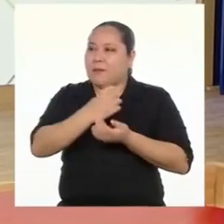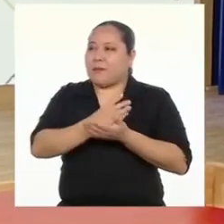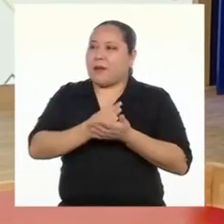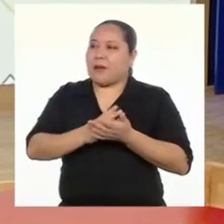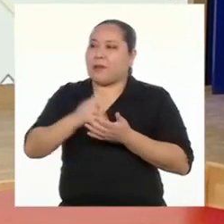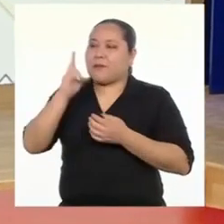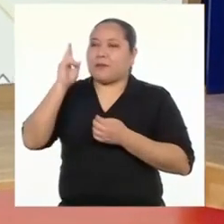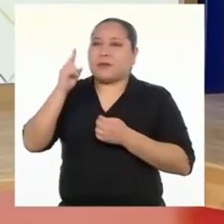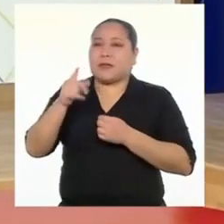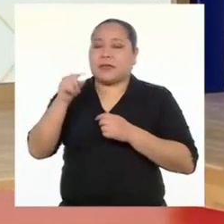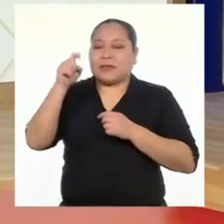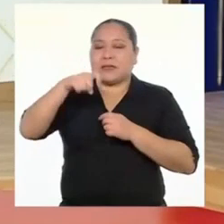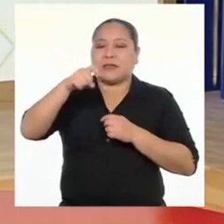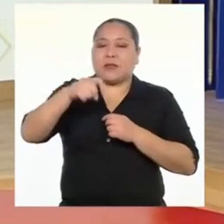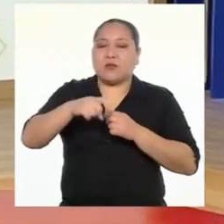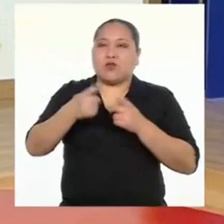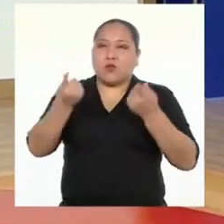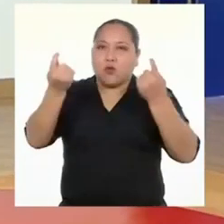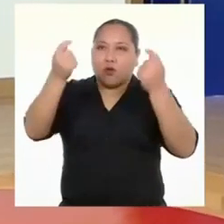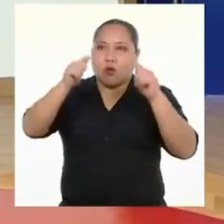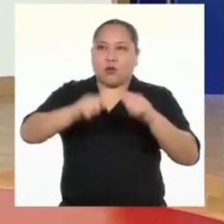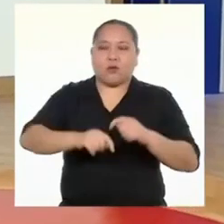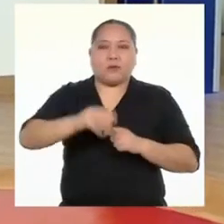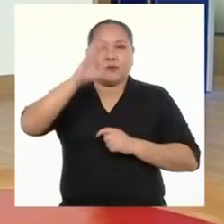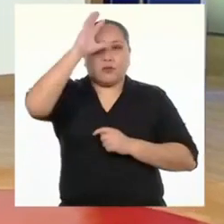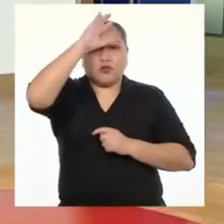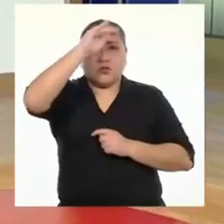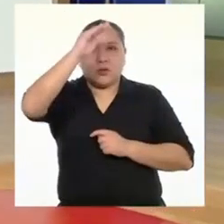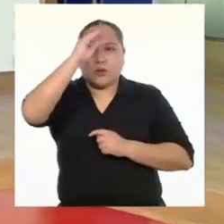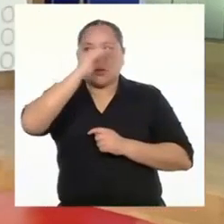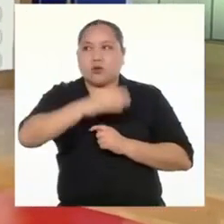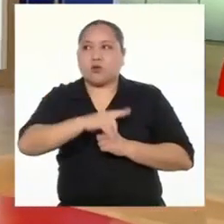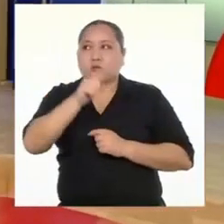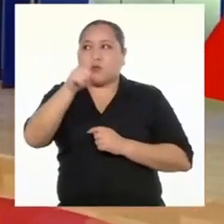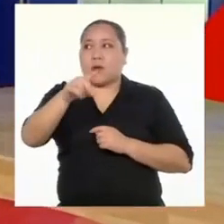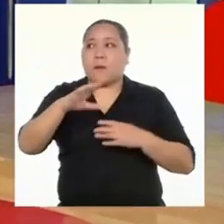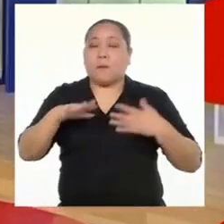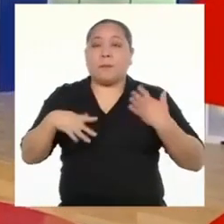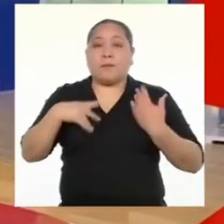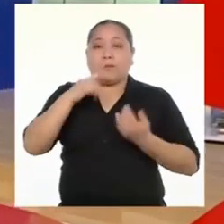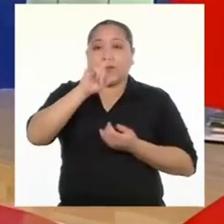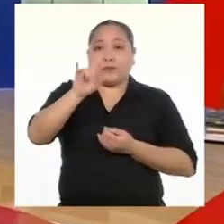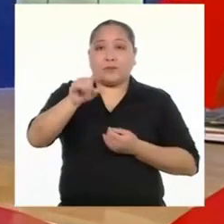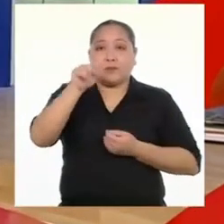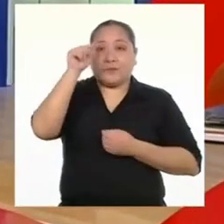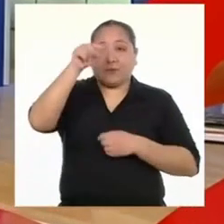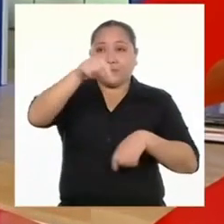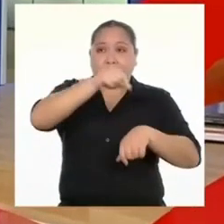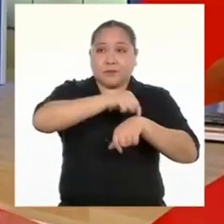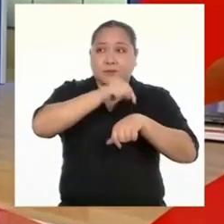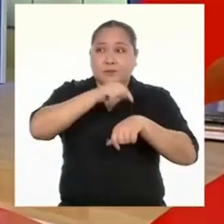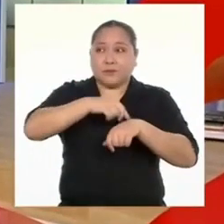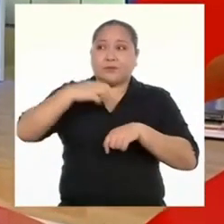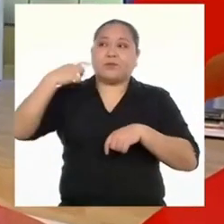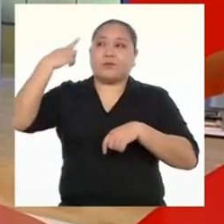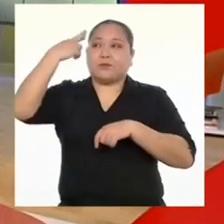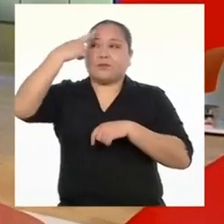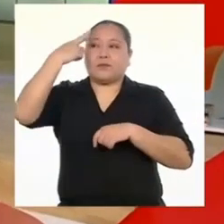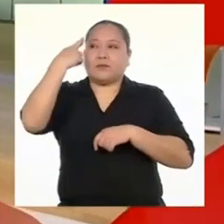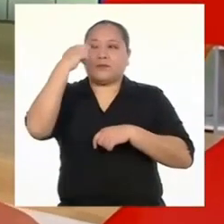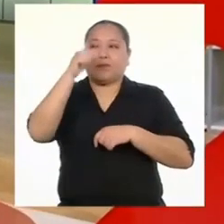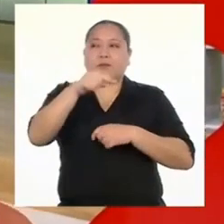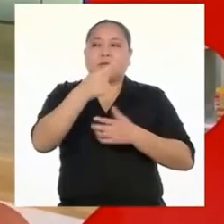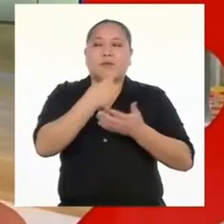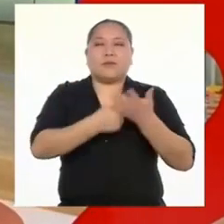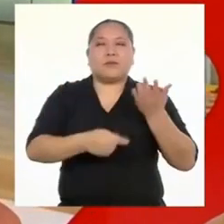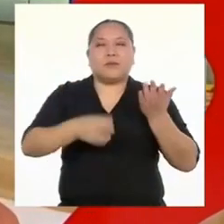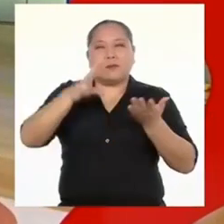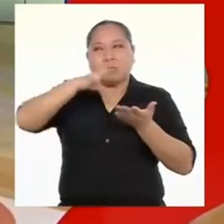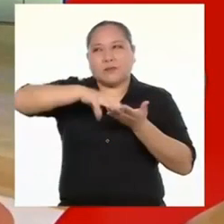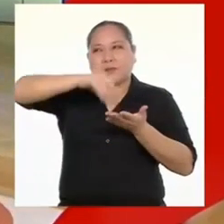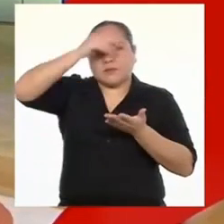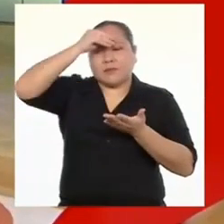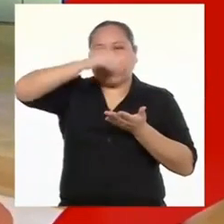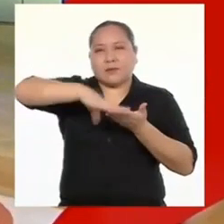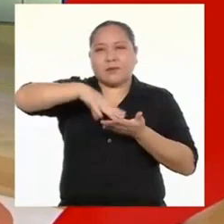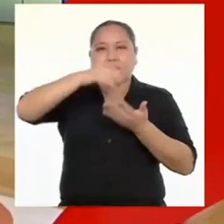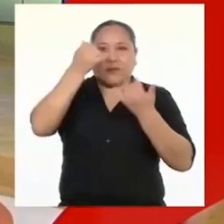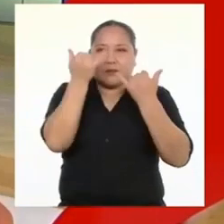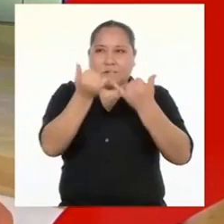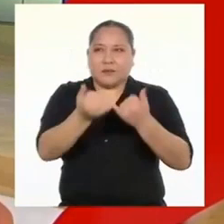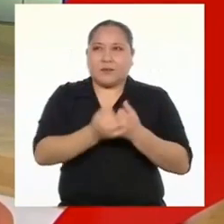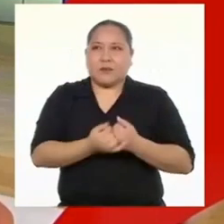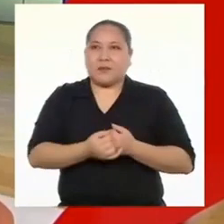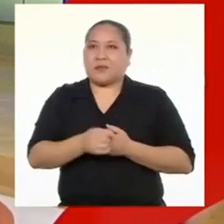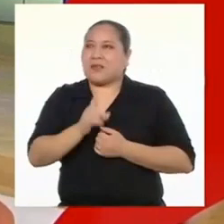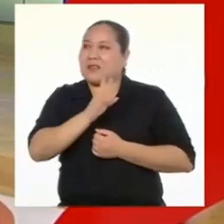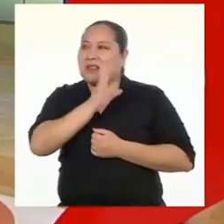profesora, tenemos que ir a una pausa. Chicas y chicos, pueden usar este tiempo para reflexionar sobre lo que hemos aprendido hasta ahora o para ir a comer